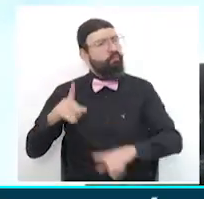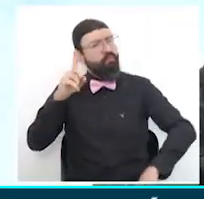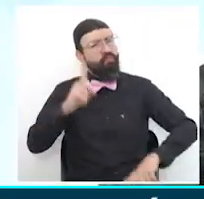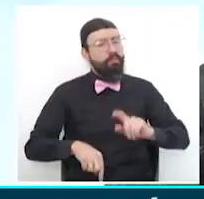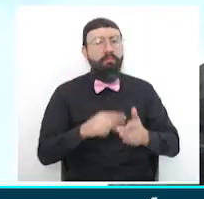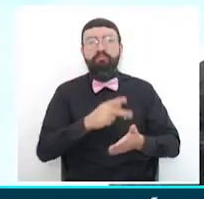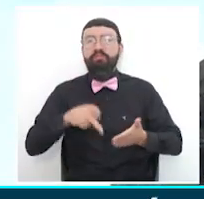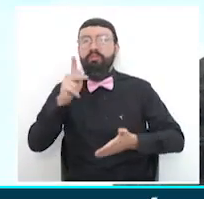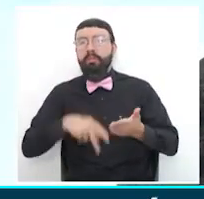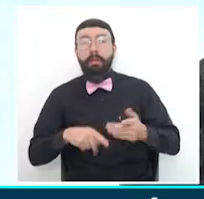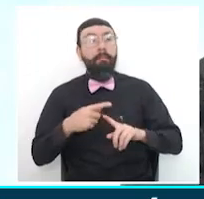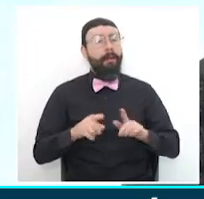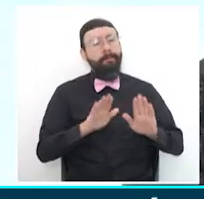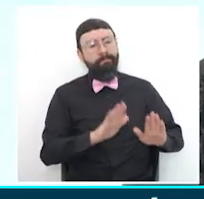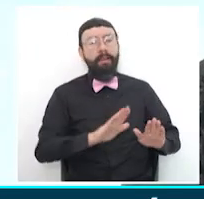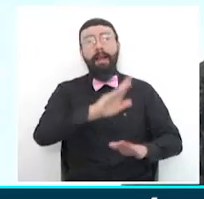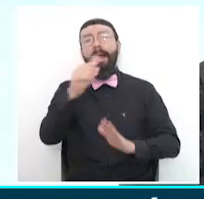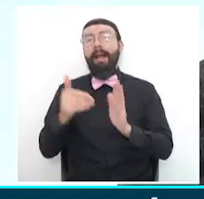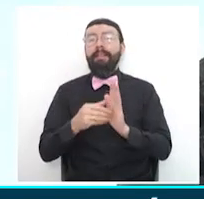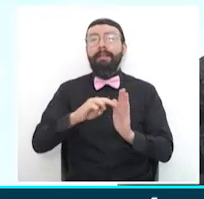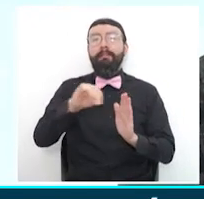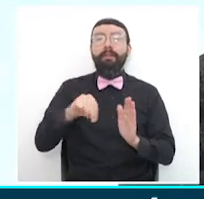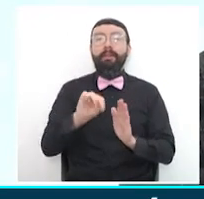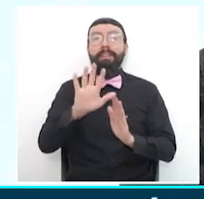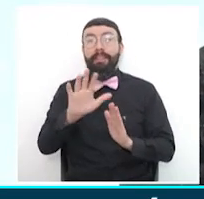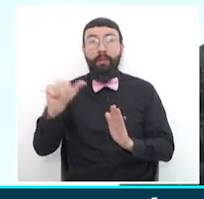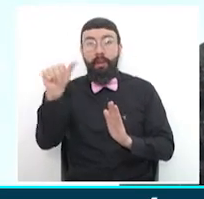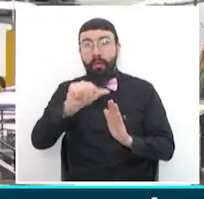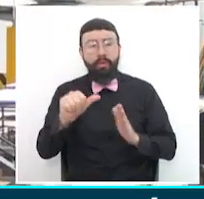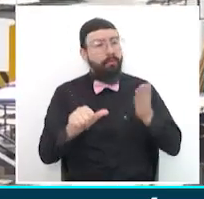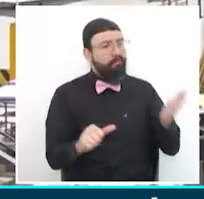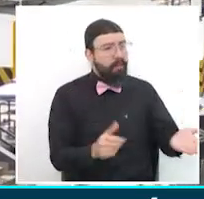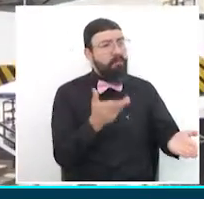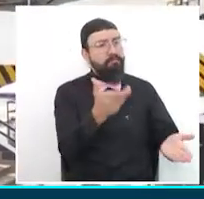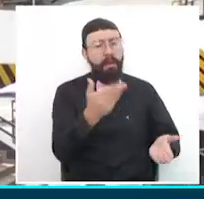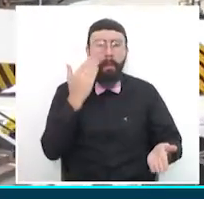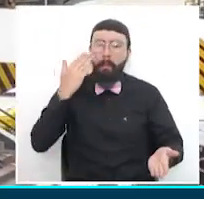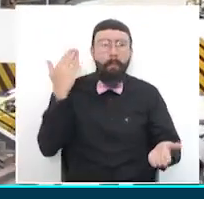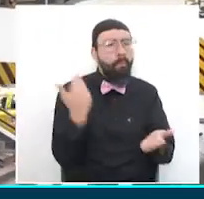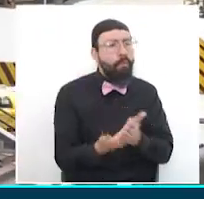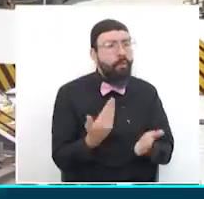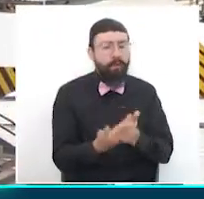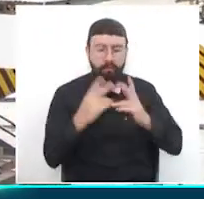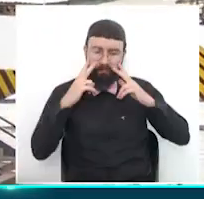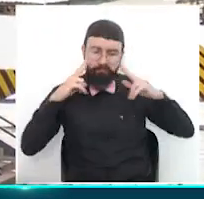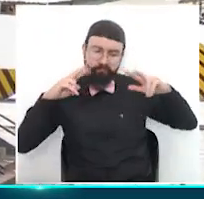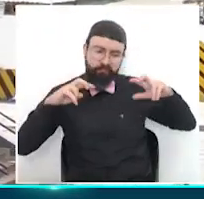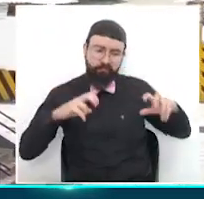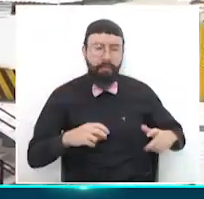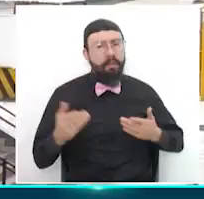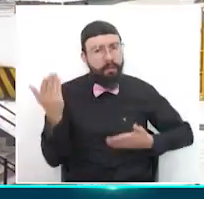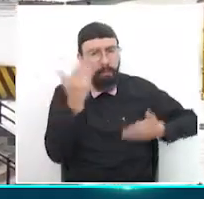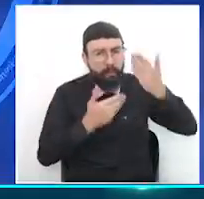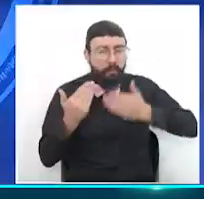audiencia se suspendió hasta el miércoles 5 de agosto para que las diferentes partes involucradas pudiesen revisar el material probatorio